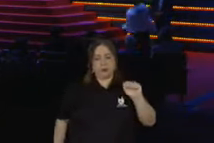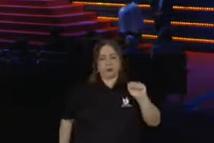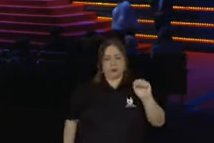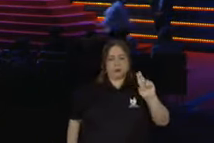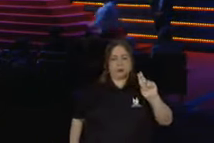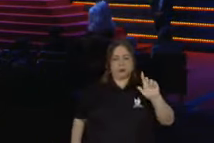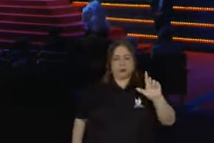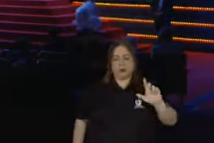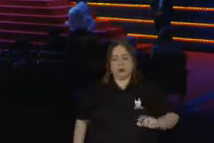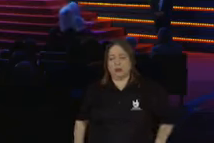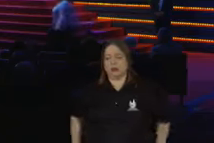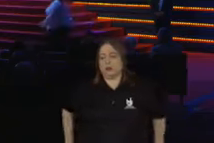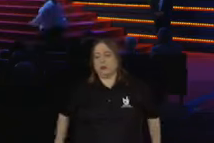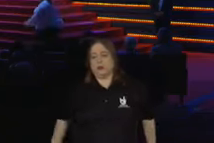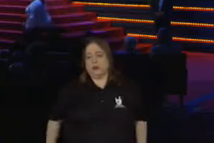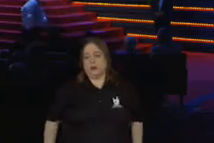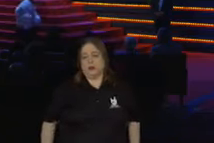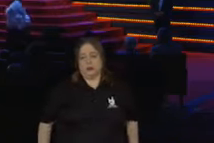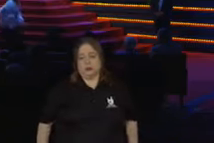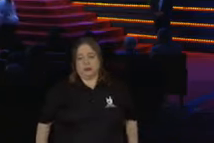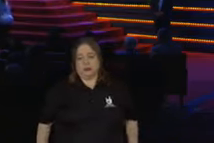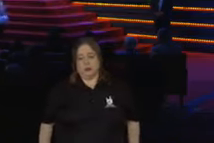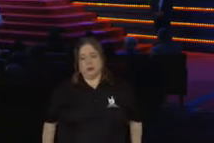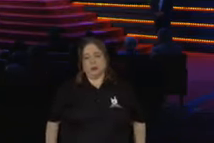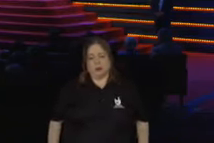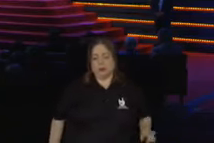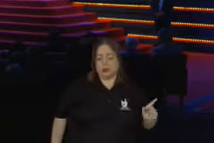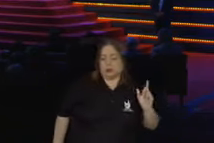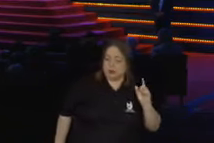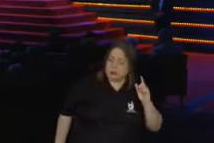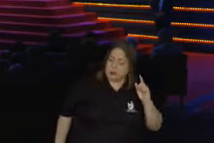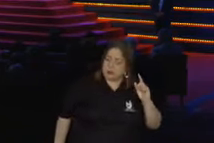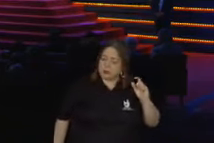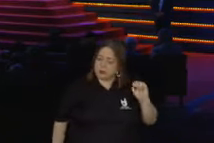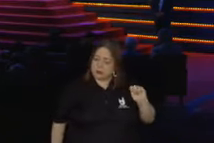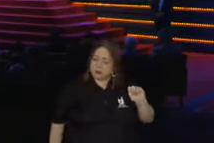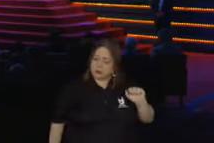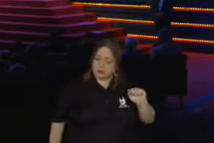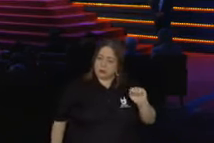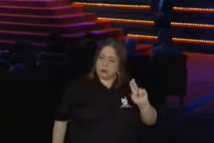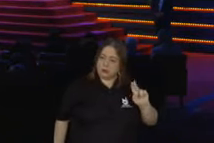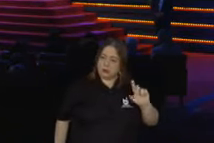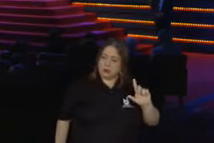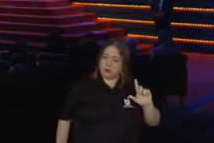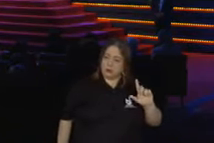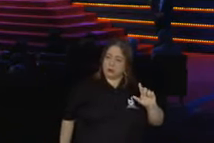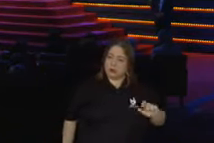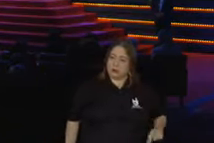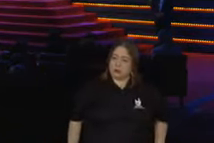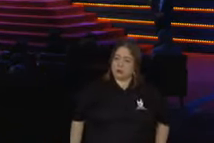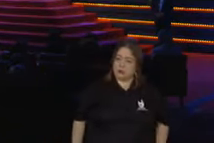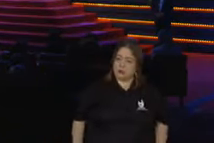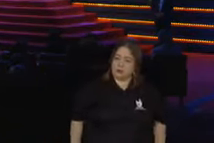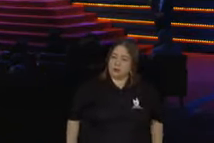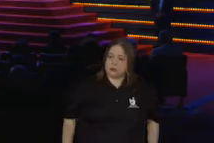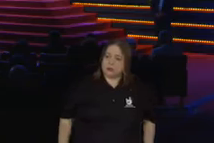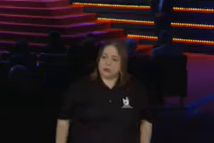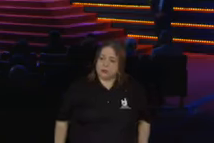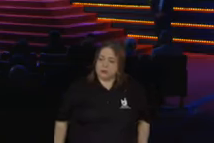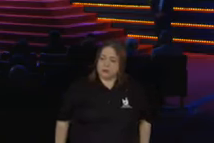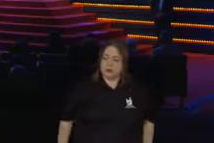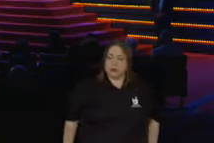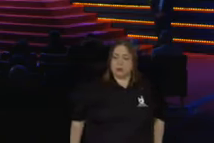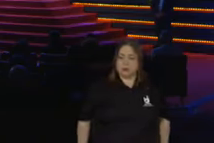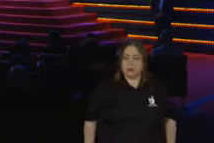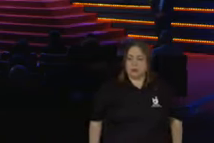tan. Y puso ahí, conectó con internet Saúl, y vio, Saúl mató a mil, y qué lindo, ¿eh?